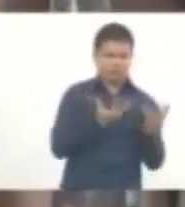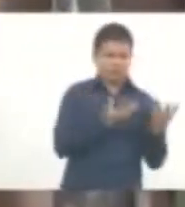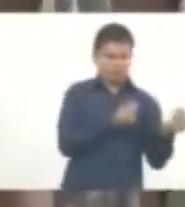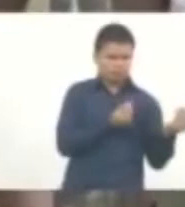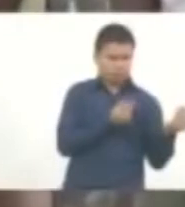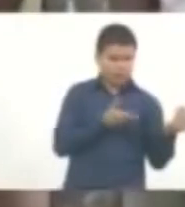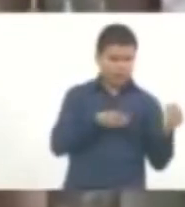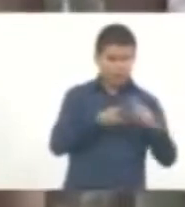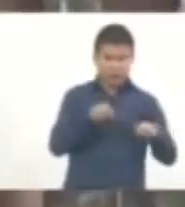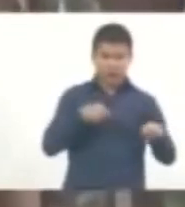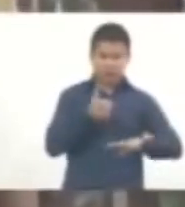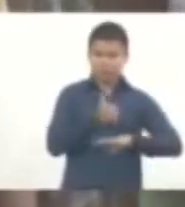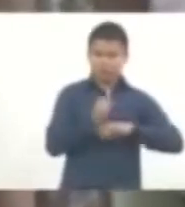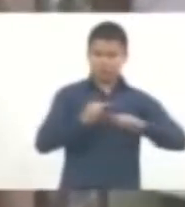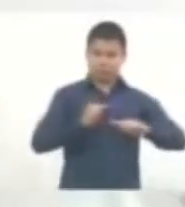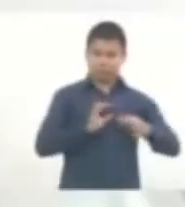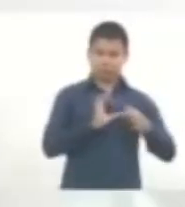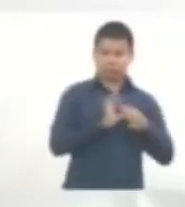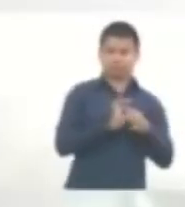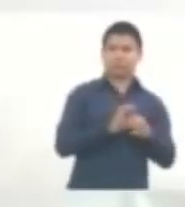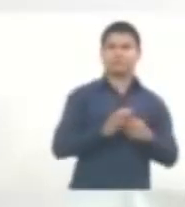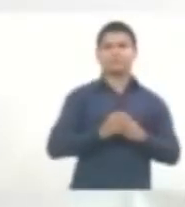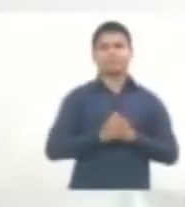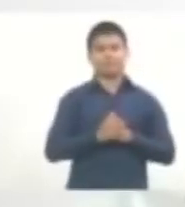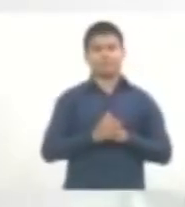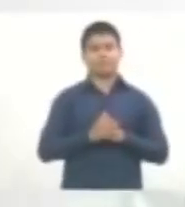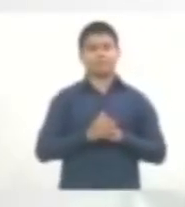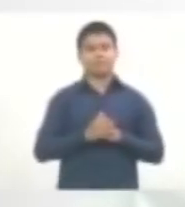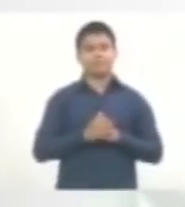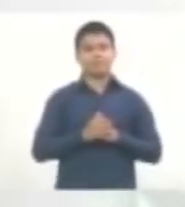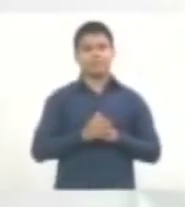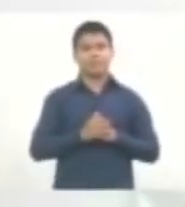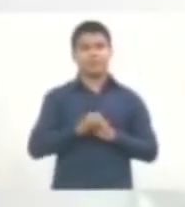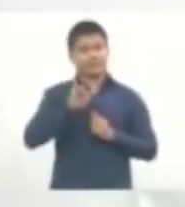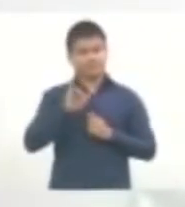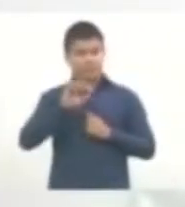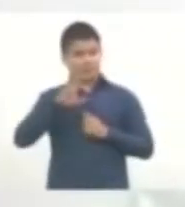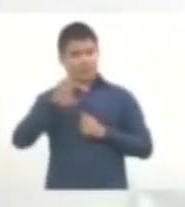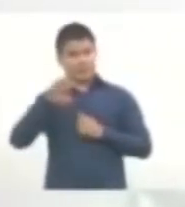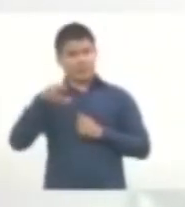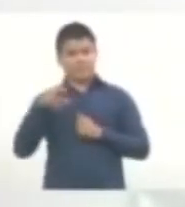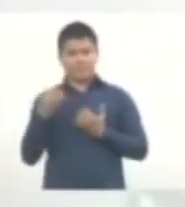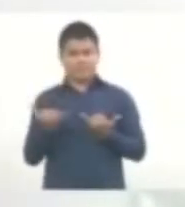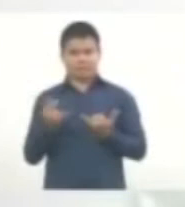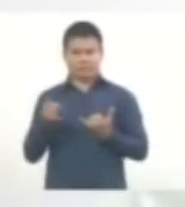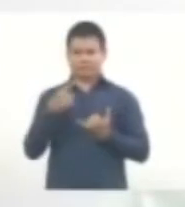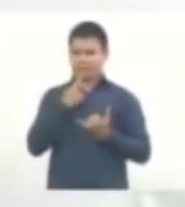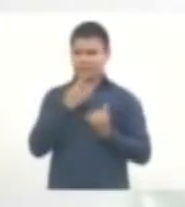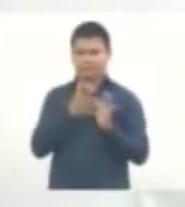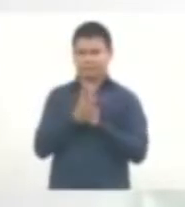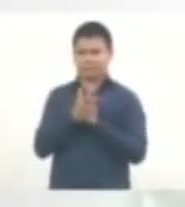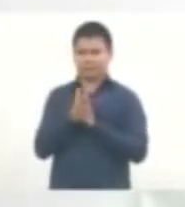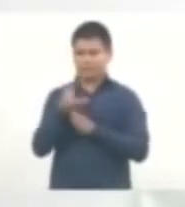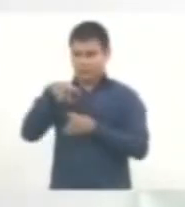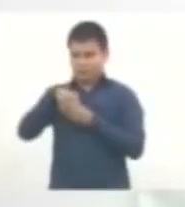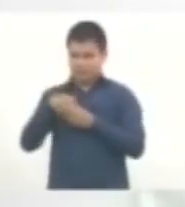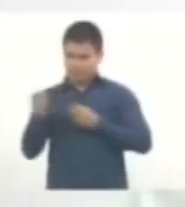más avezados delincuentes del país. El INPEC sigue siendo una institución que no tiene ningún tipo de control interno.